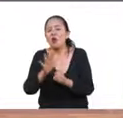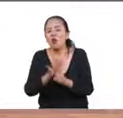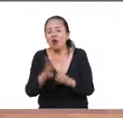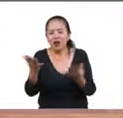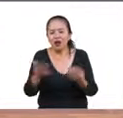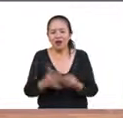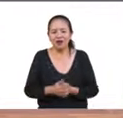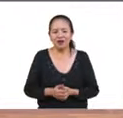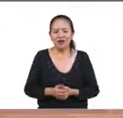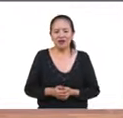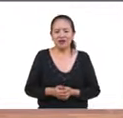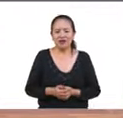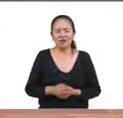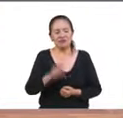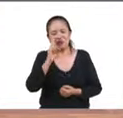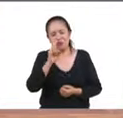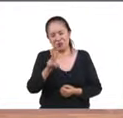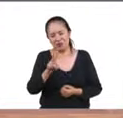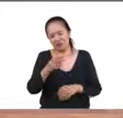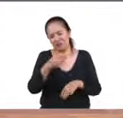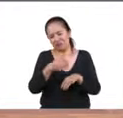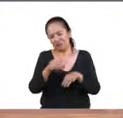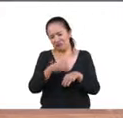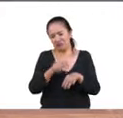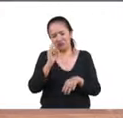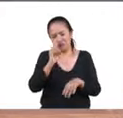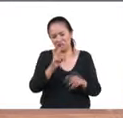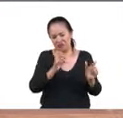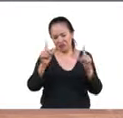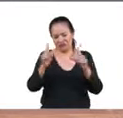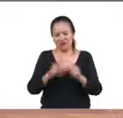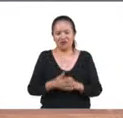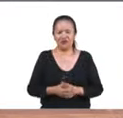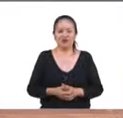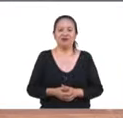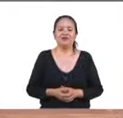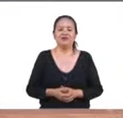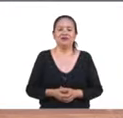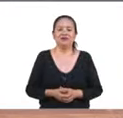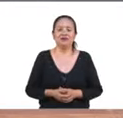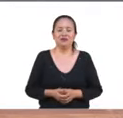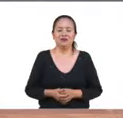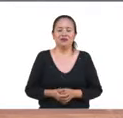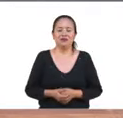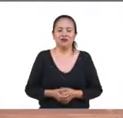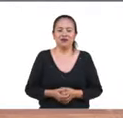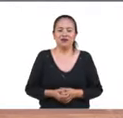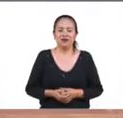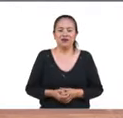poner los números donde? No había mencionado uno, ¿no?